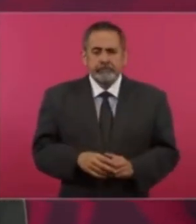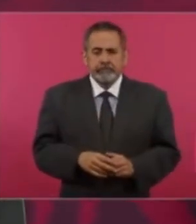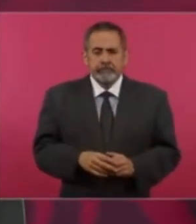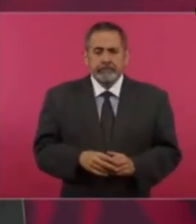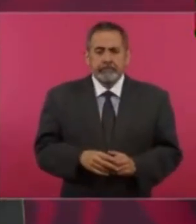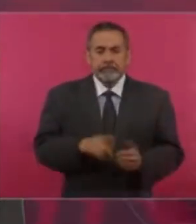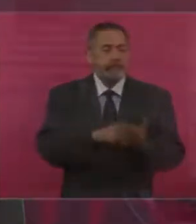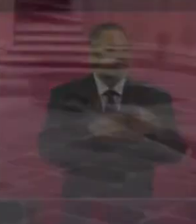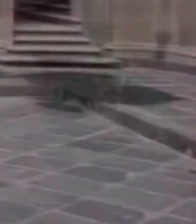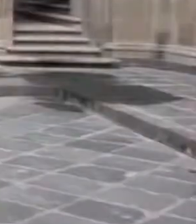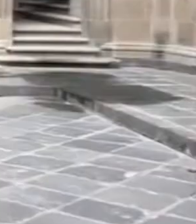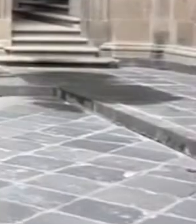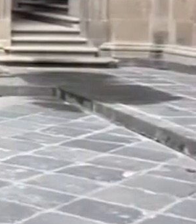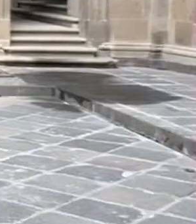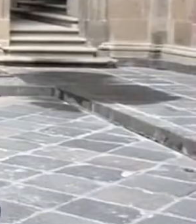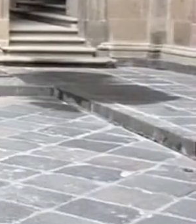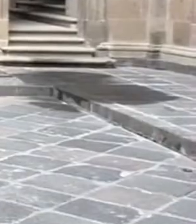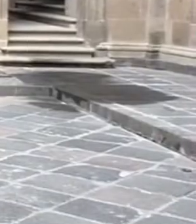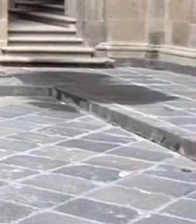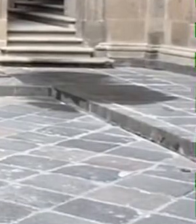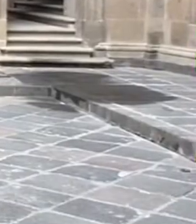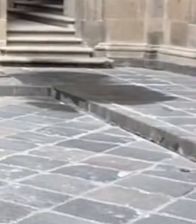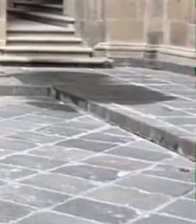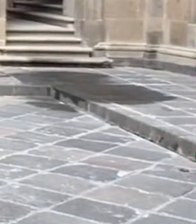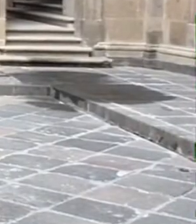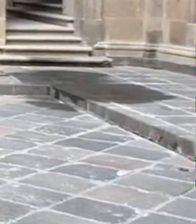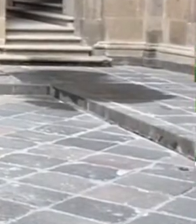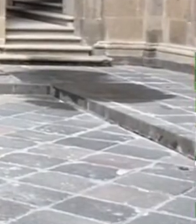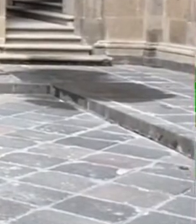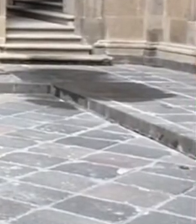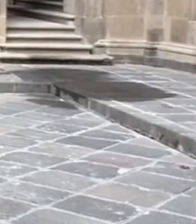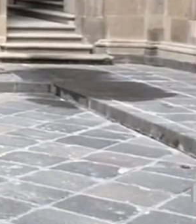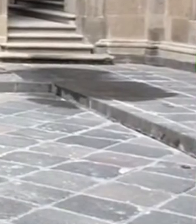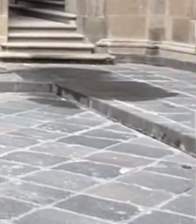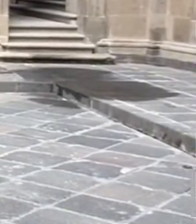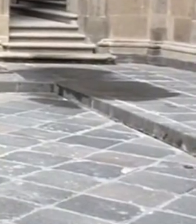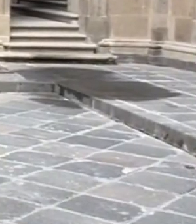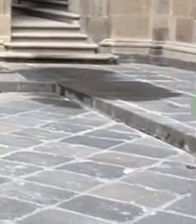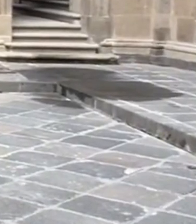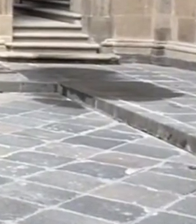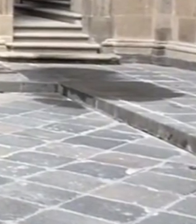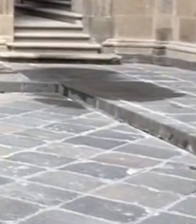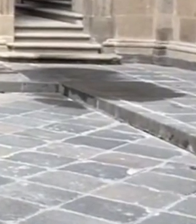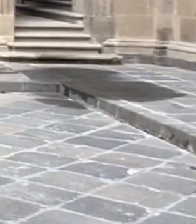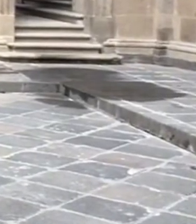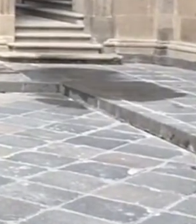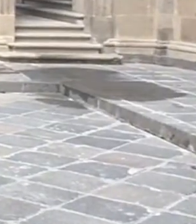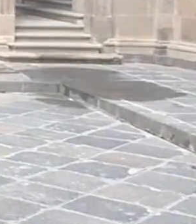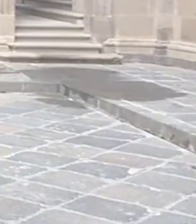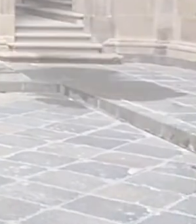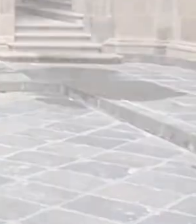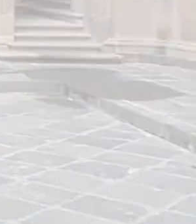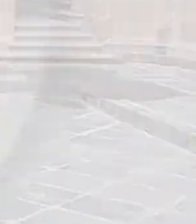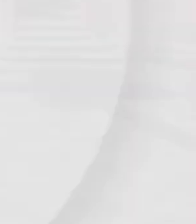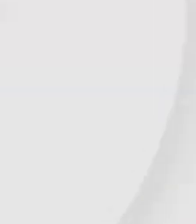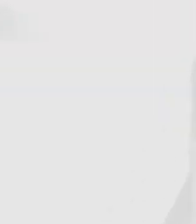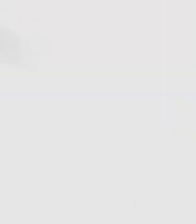integrantes del Poder Judicial. Así la información desde Palacio Nacional. Los saluda como todos los días Ángel Molina.